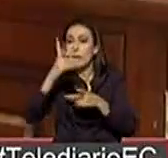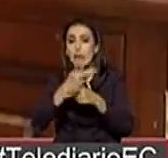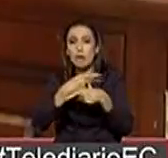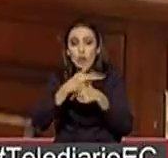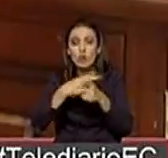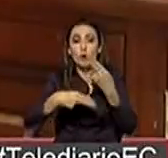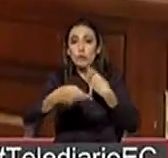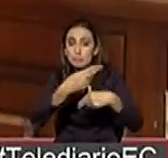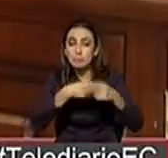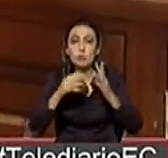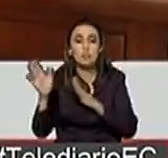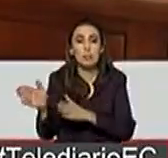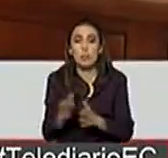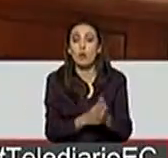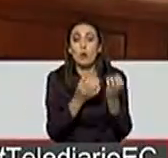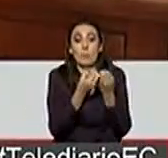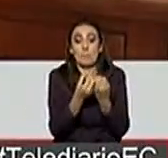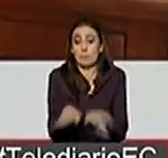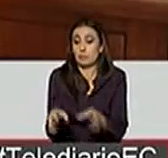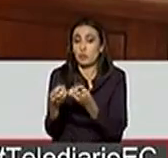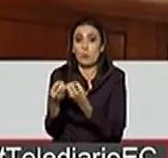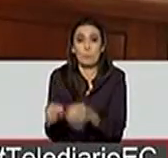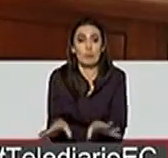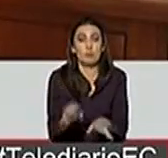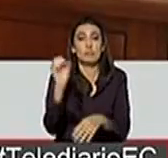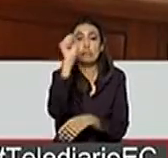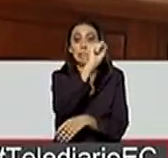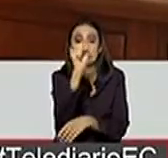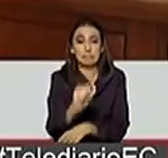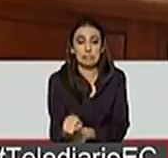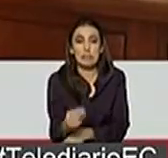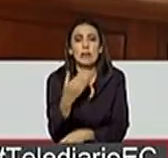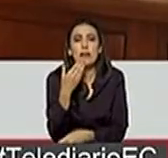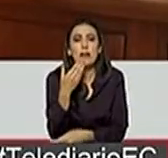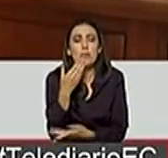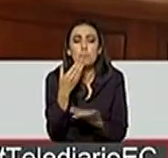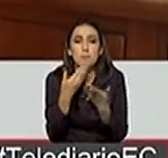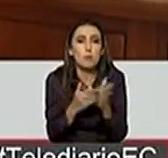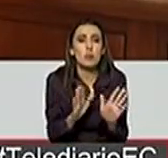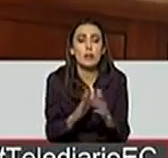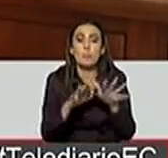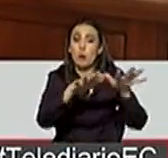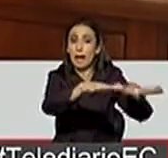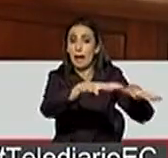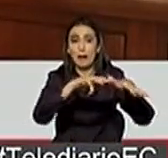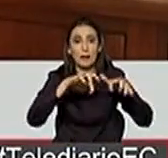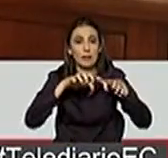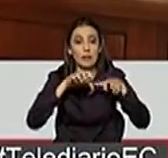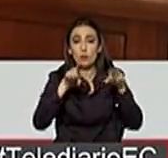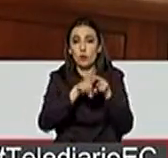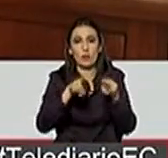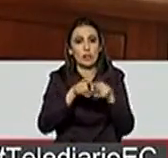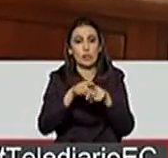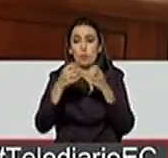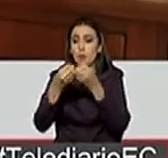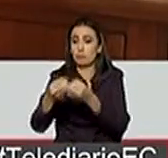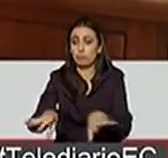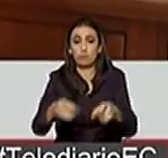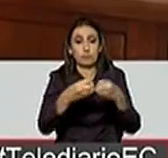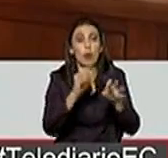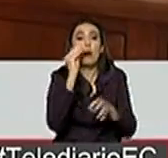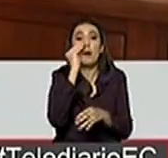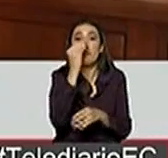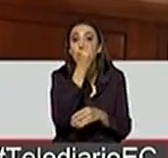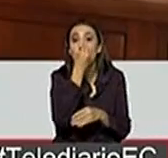mayores en la sierra central en el sector agrícola pero es muy fuerte el sector floricultor